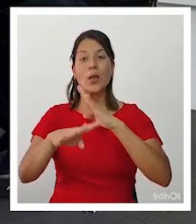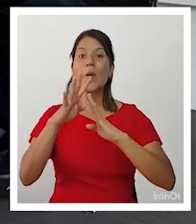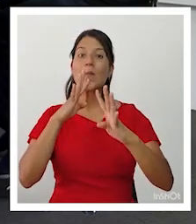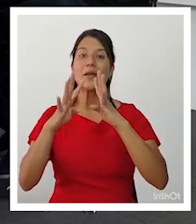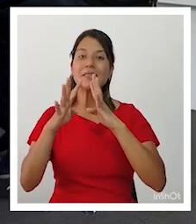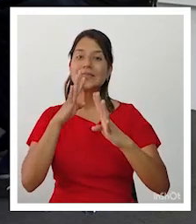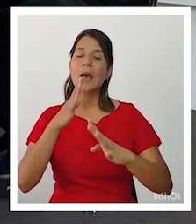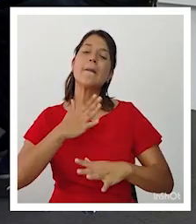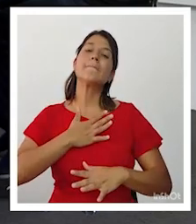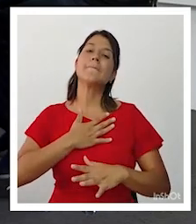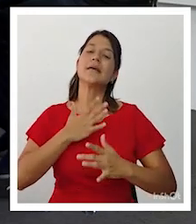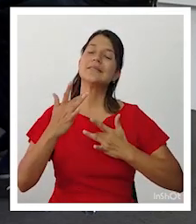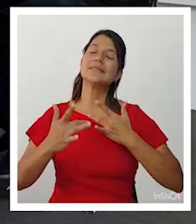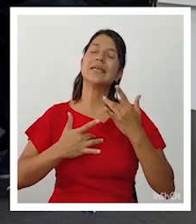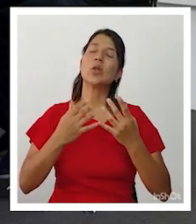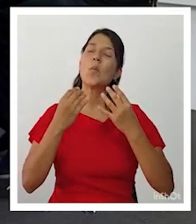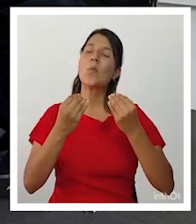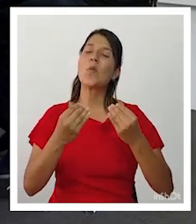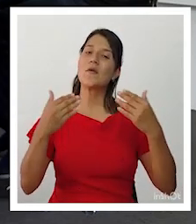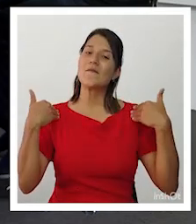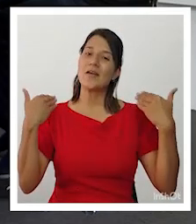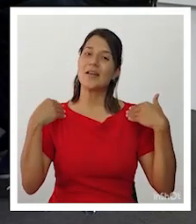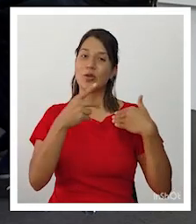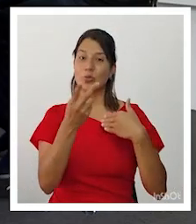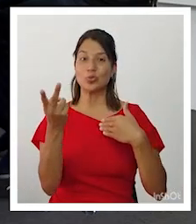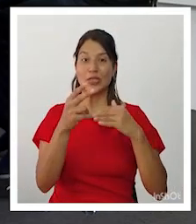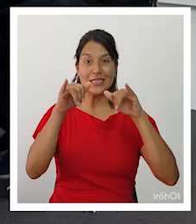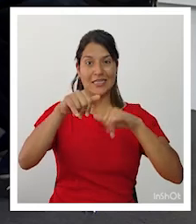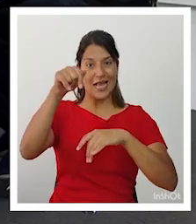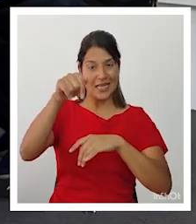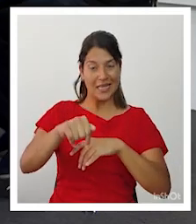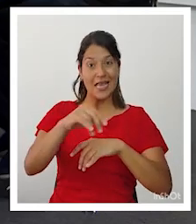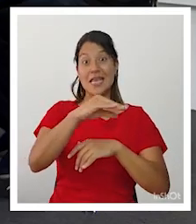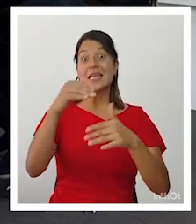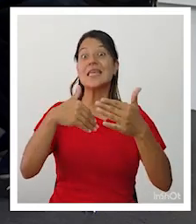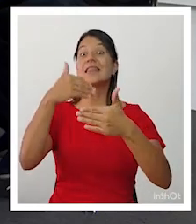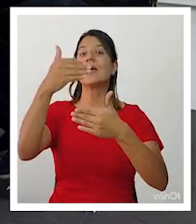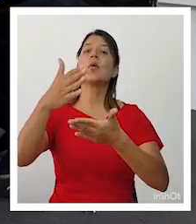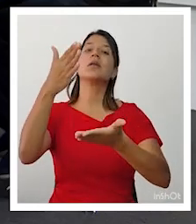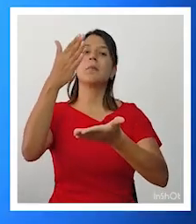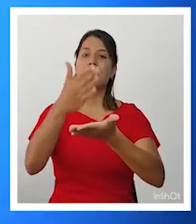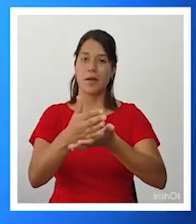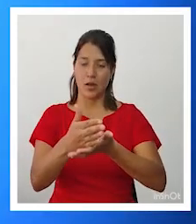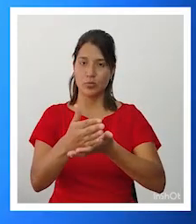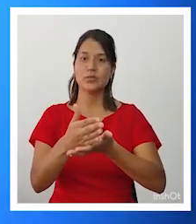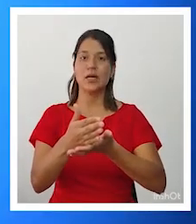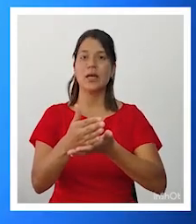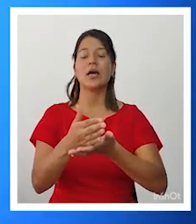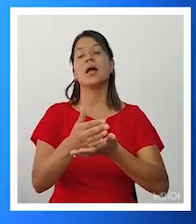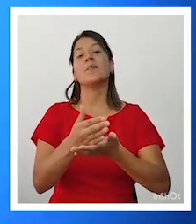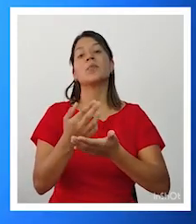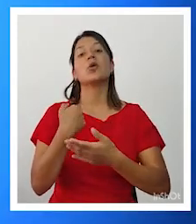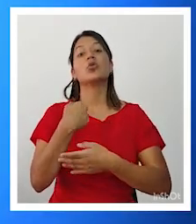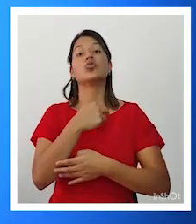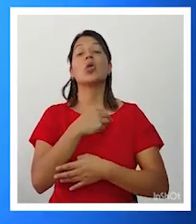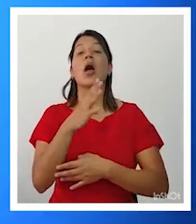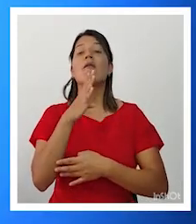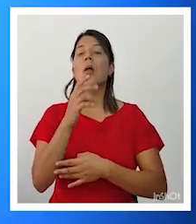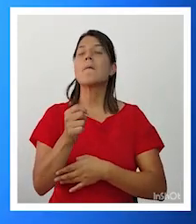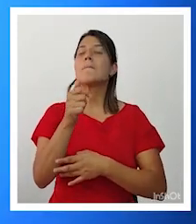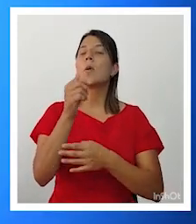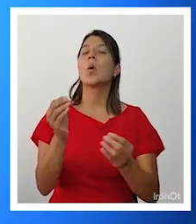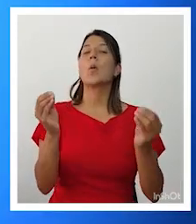siento realmente muy feliz que ustedes estén acá, y al volver de la pausa vamos a hablar un poco